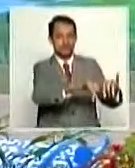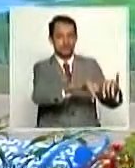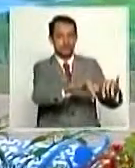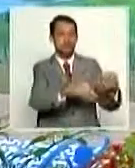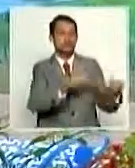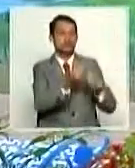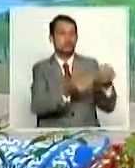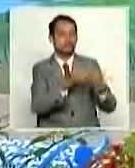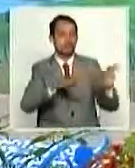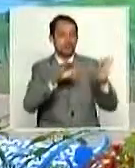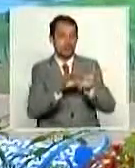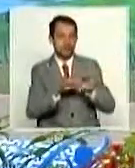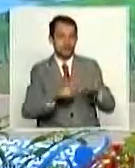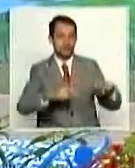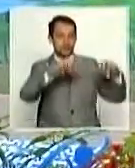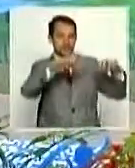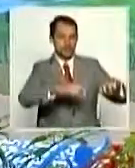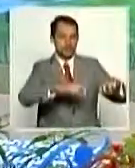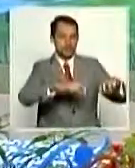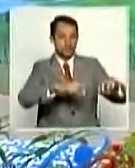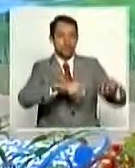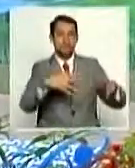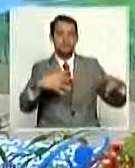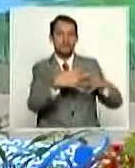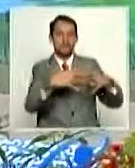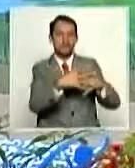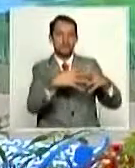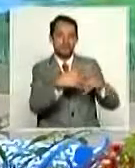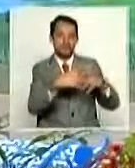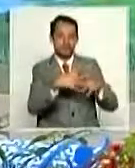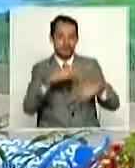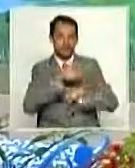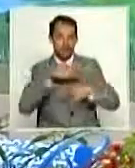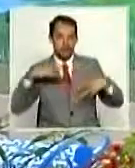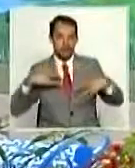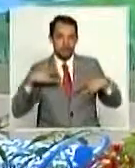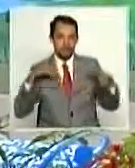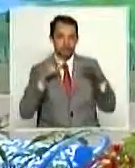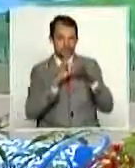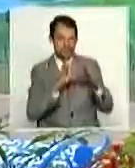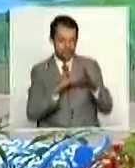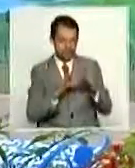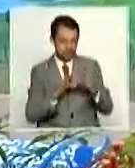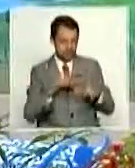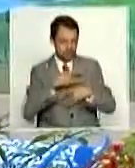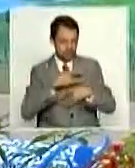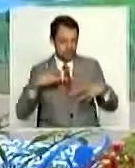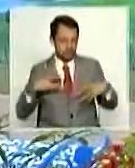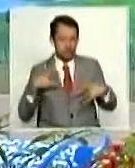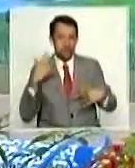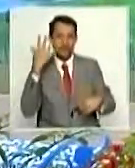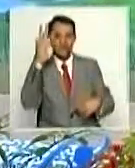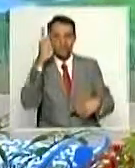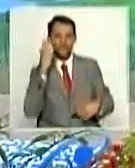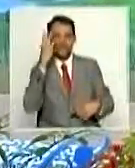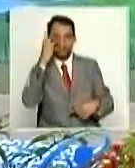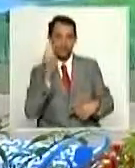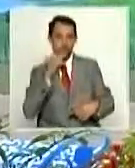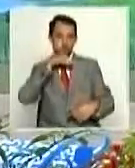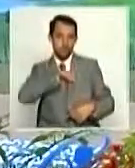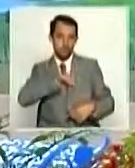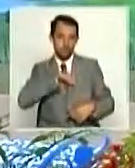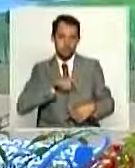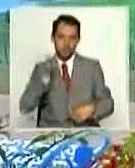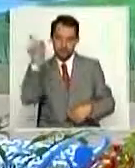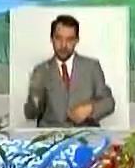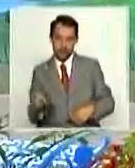consultorios que tenemos, integrado a la consulta médica, algo muy importante que es la evaluación integral del